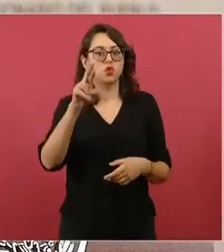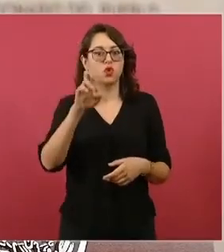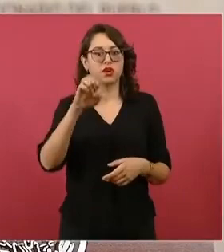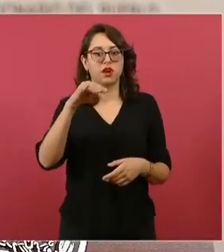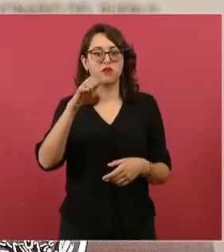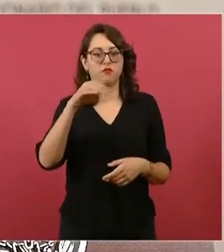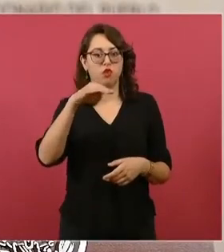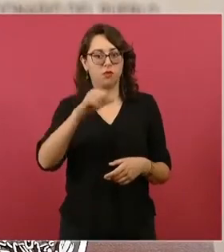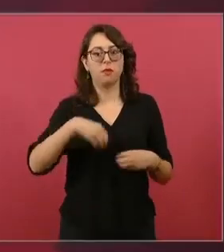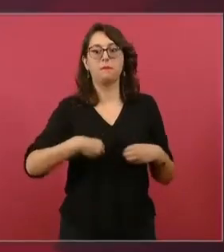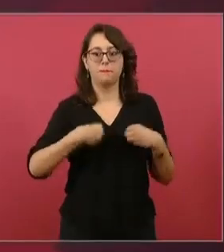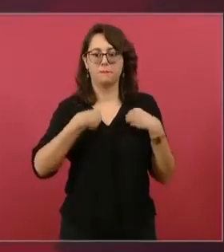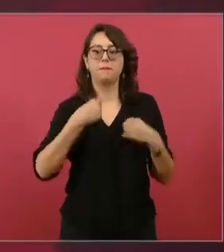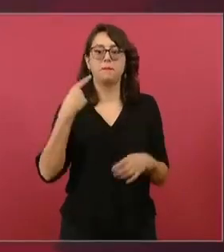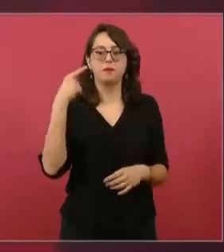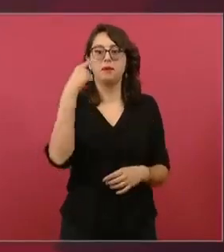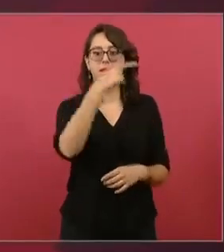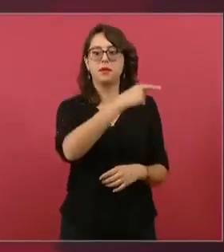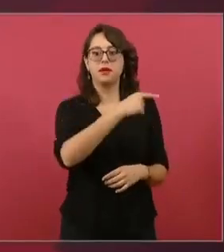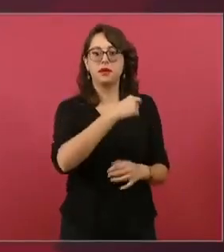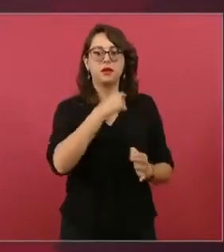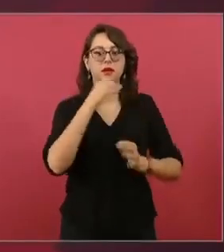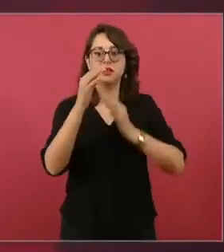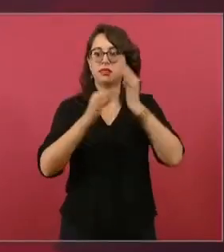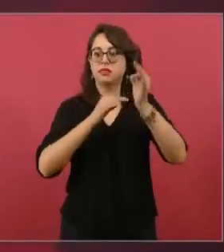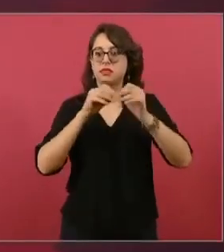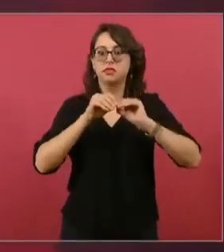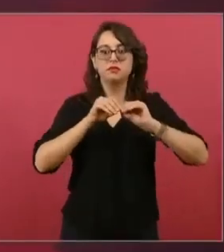¿Ni por qué aquí estaban